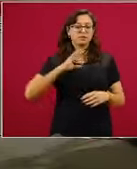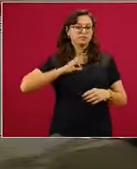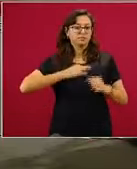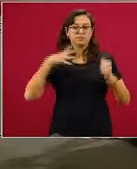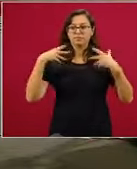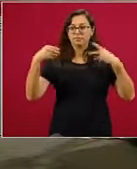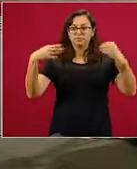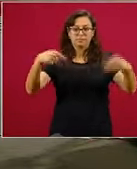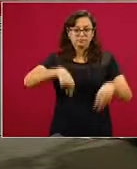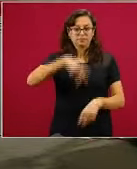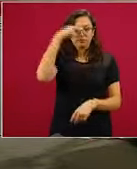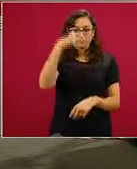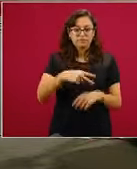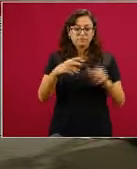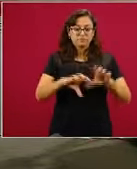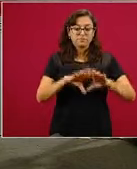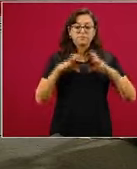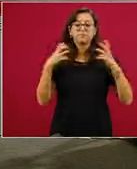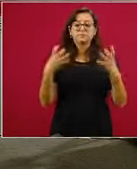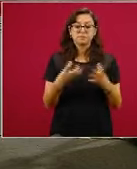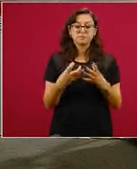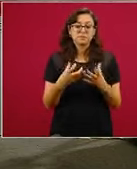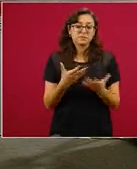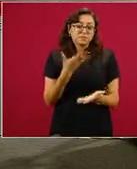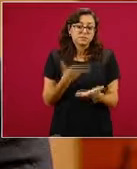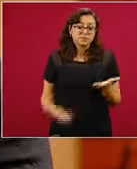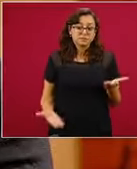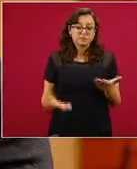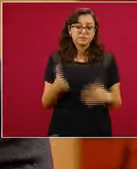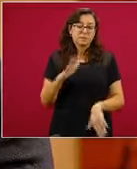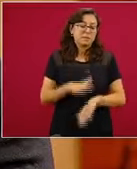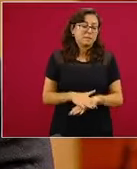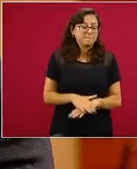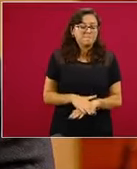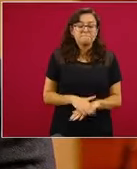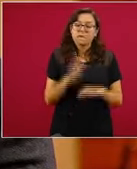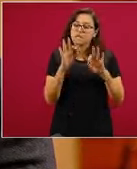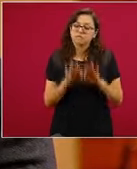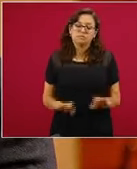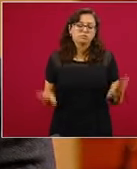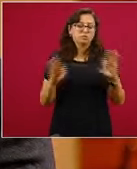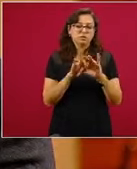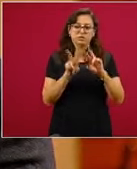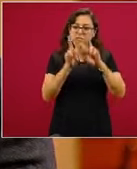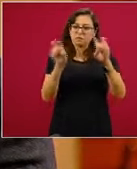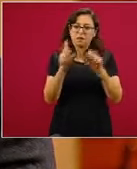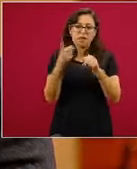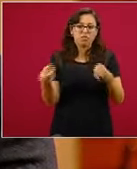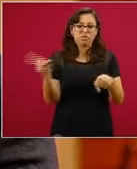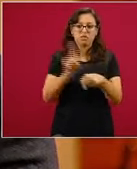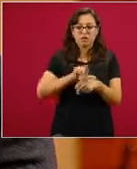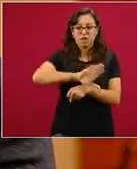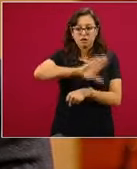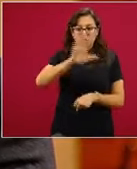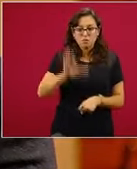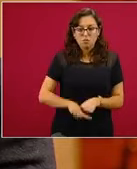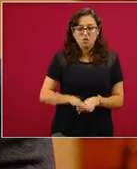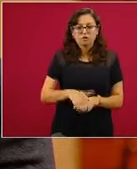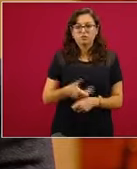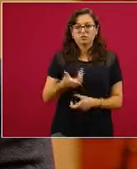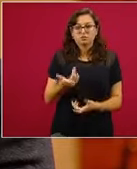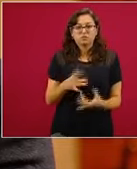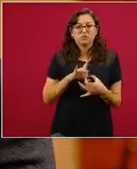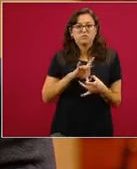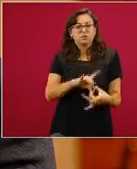en el mundo, son ahora momentos de mayor importancia para las familias de reconciliarse